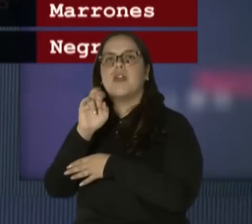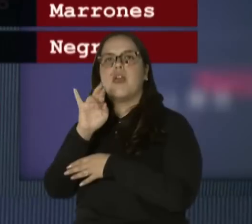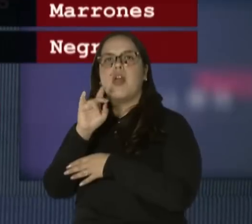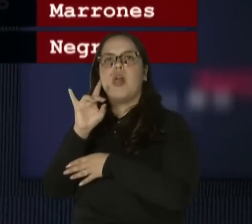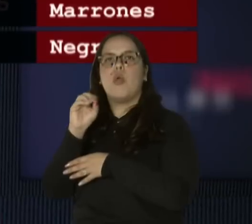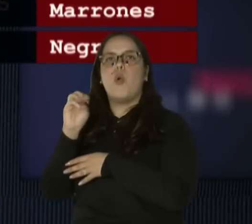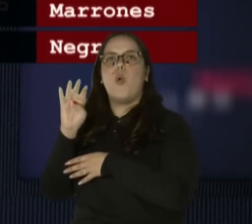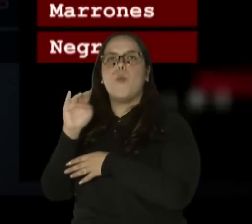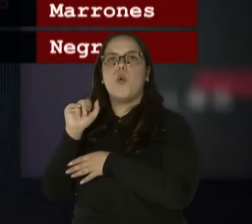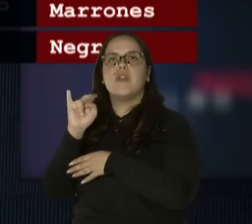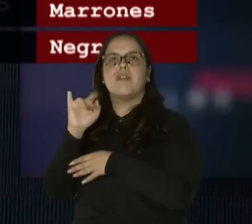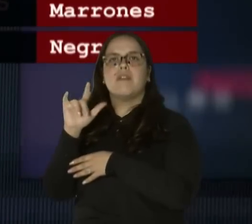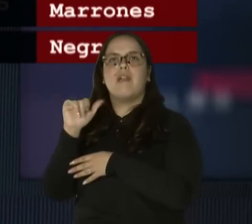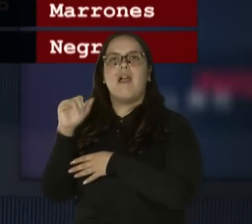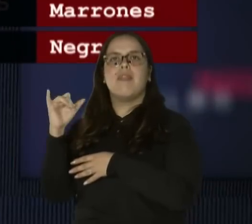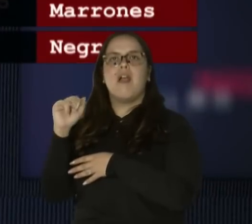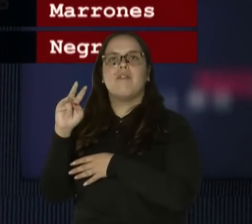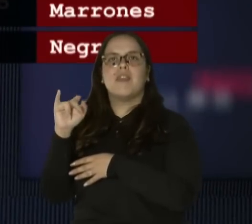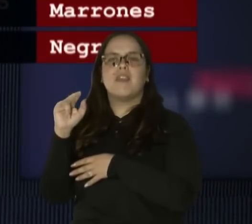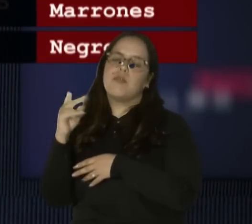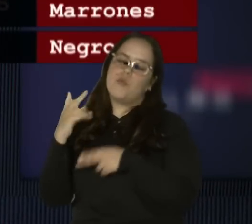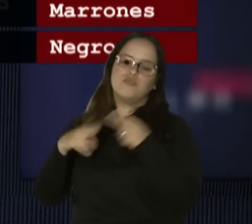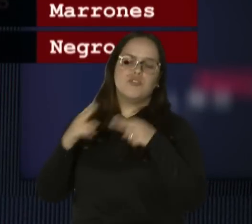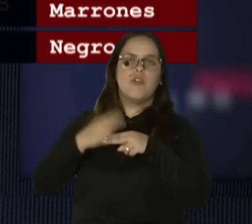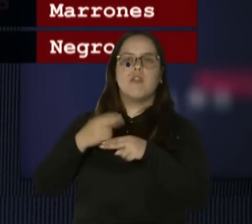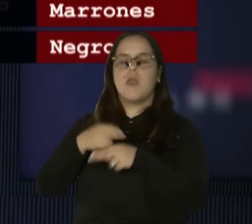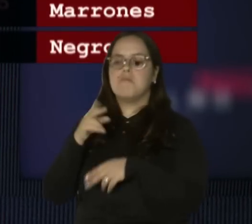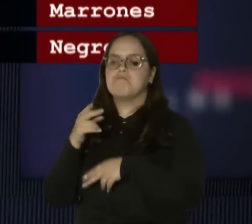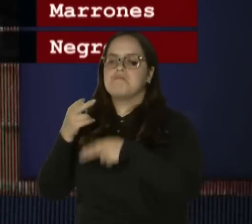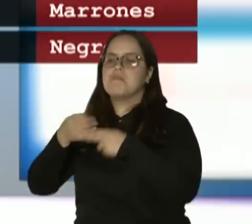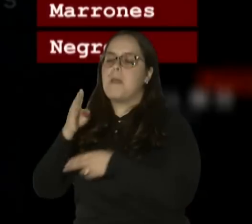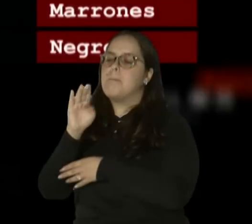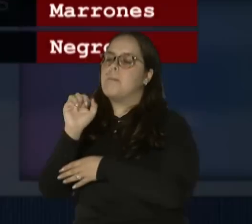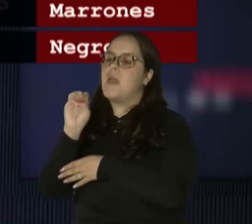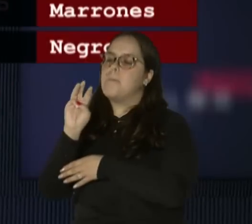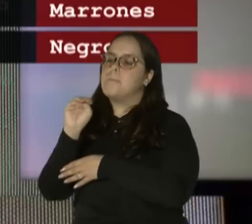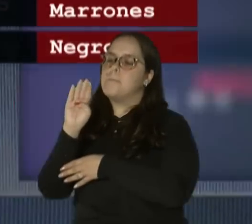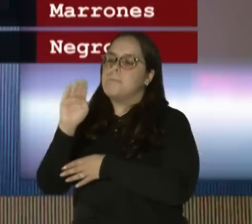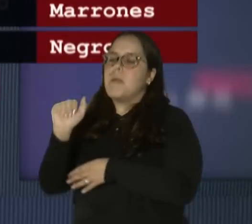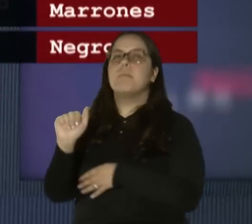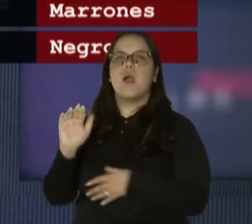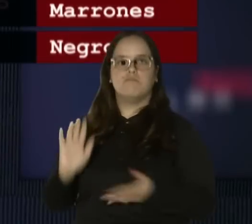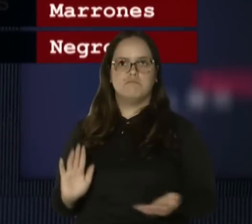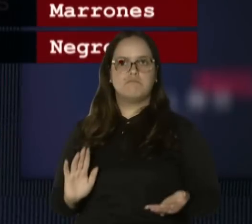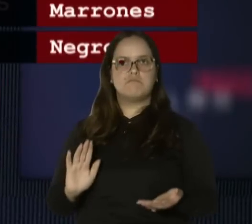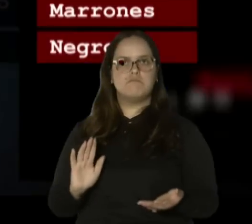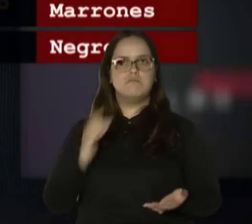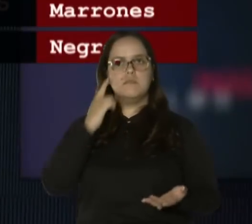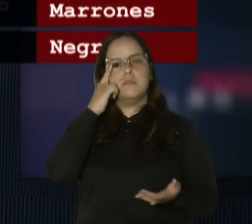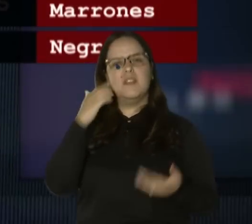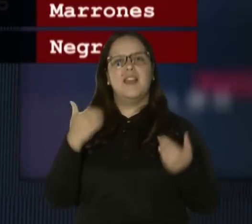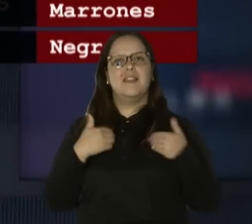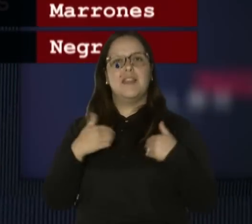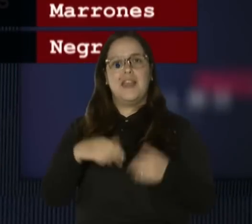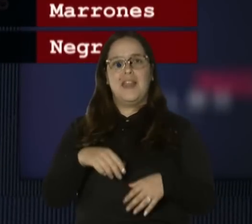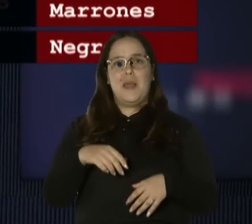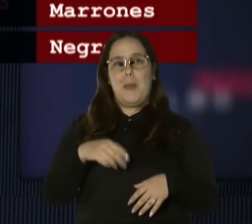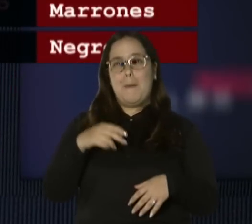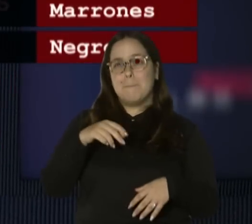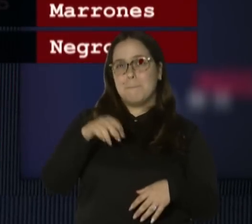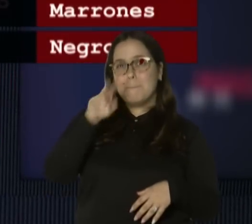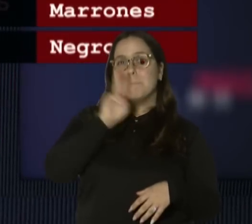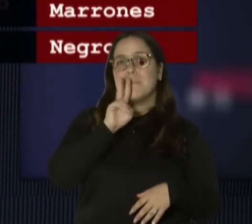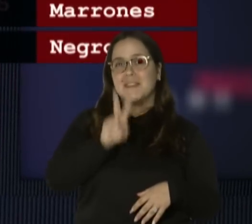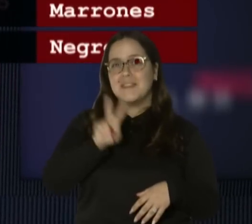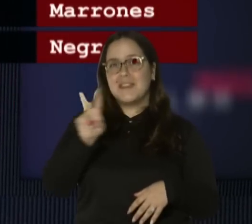A él le dicen Bemba. En la calle, las amistadas y todo el mundo, pues, le dice Bemba. Tiene 22 años solamente. Una